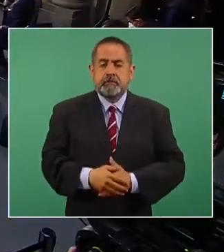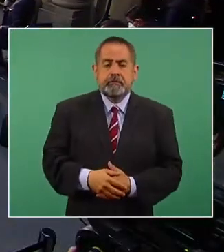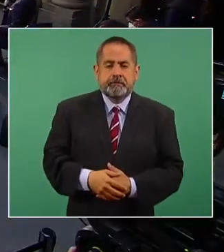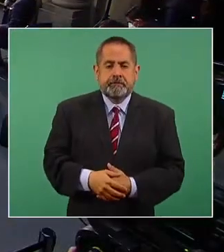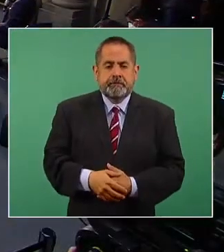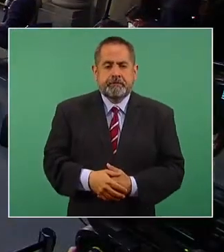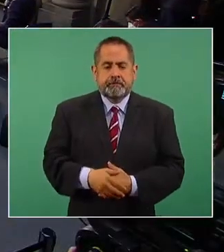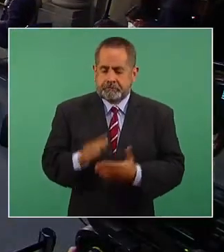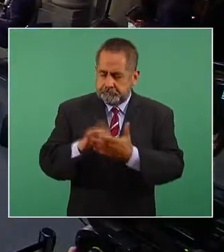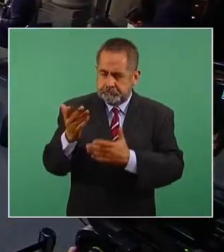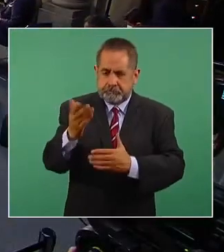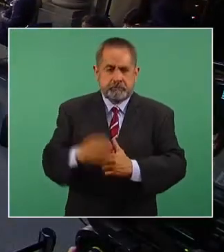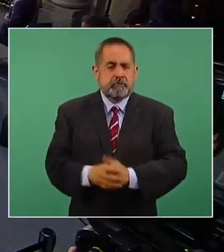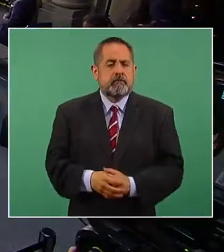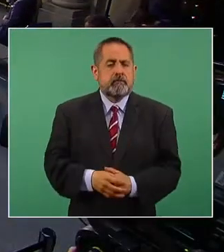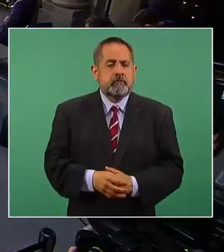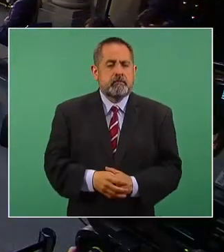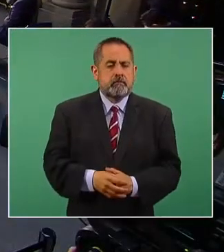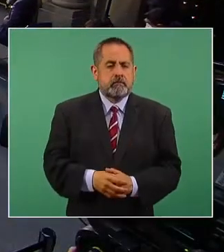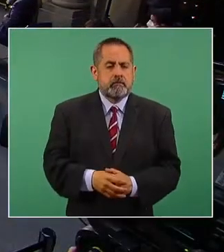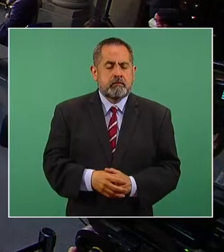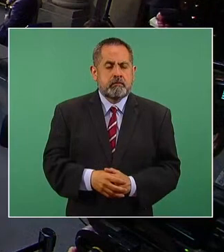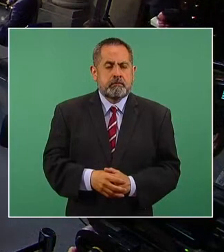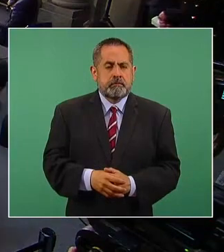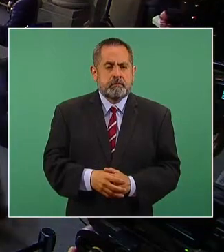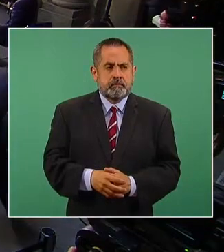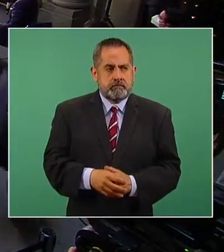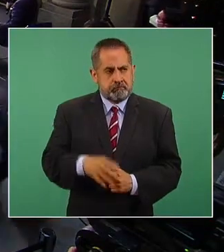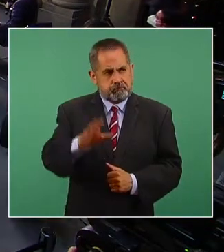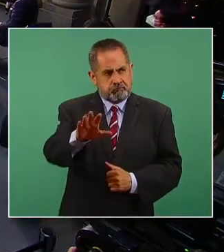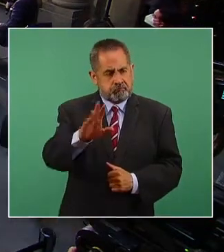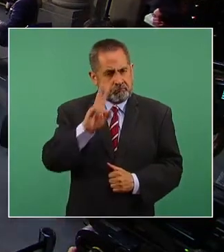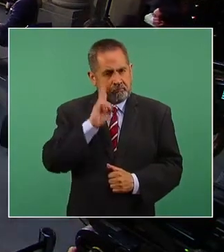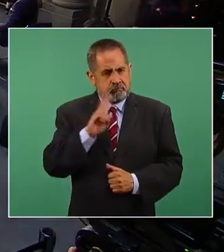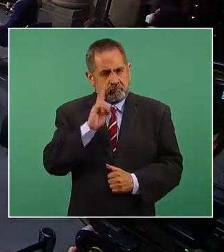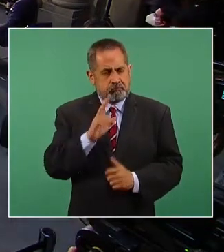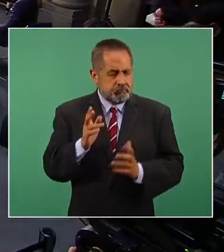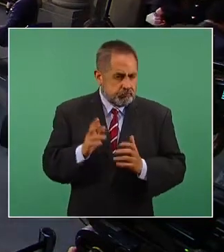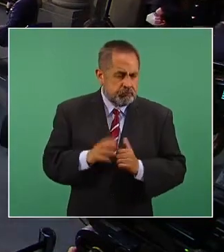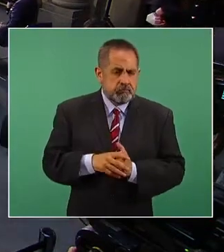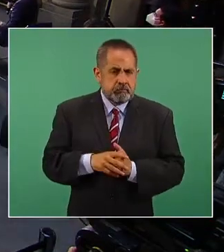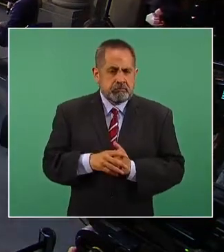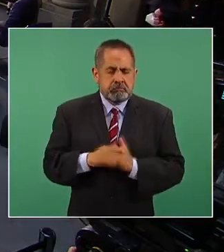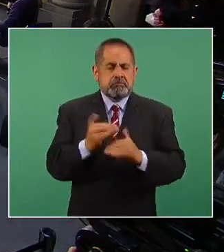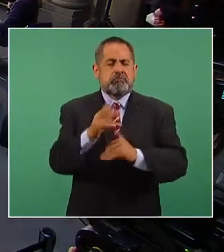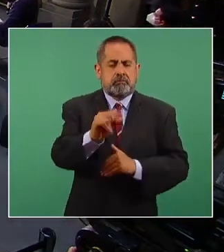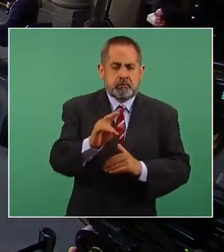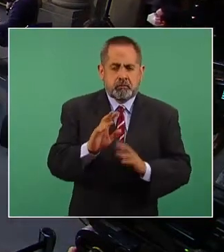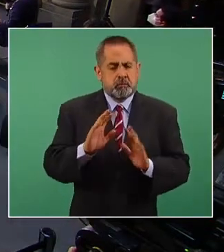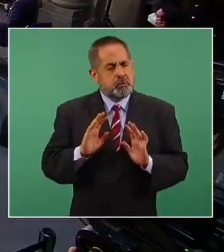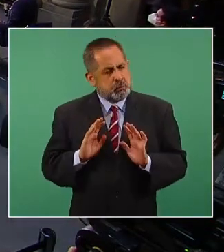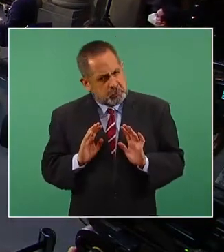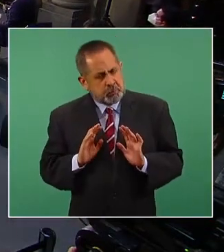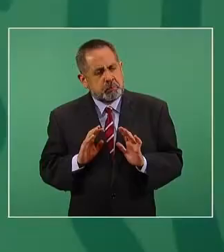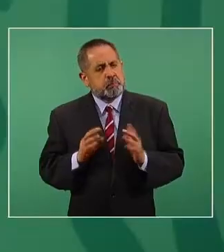se analiza, no se limita nada.